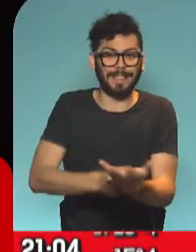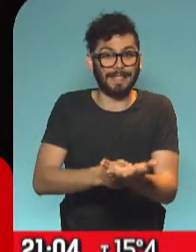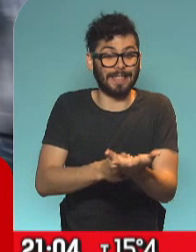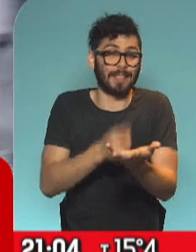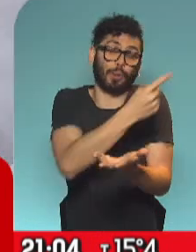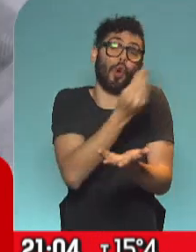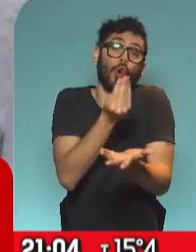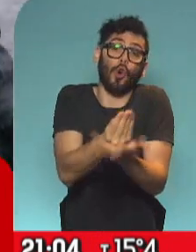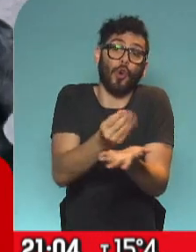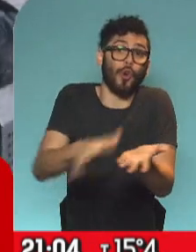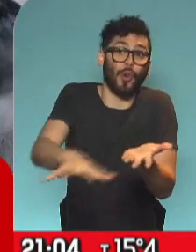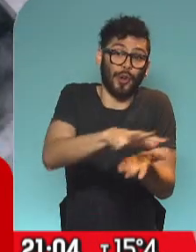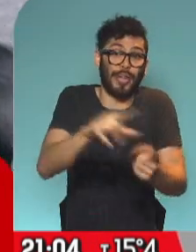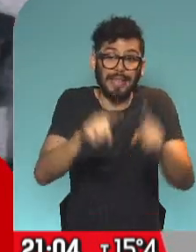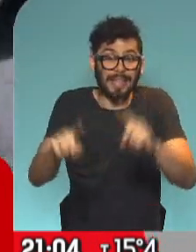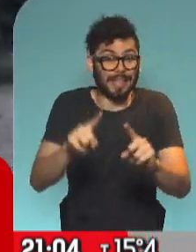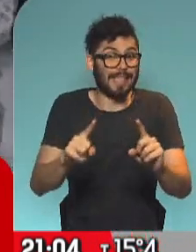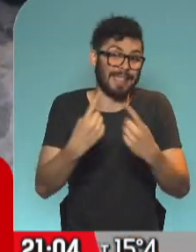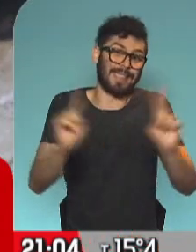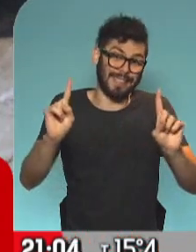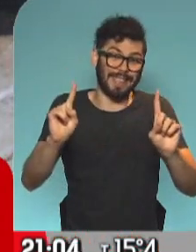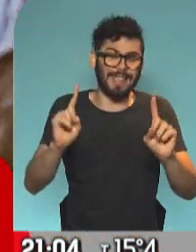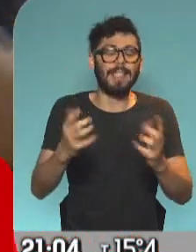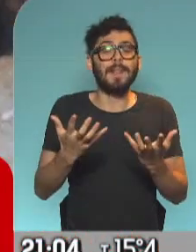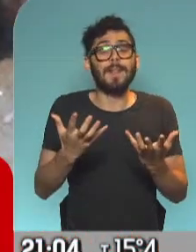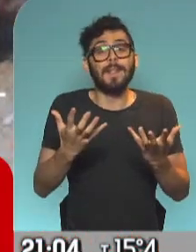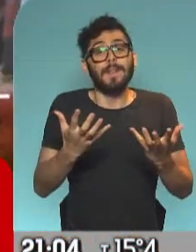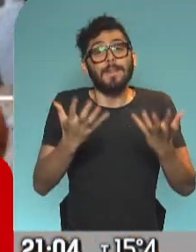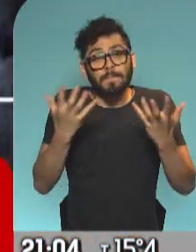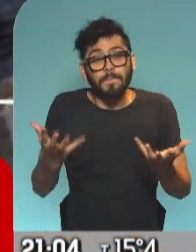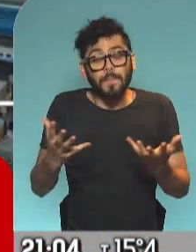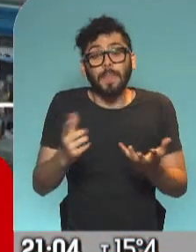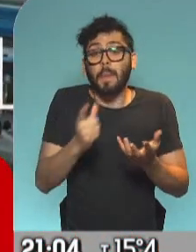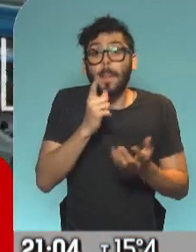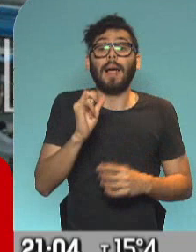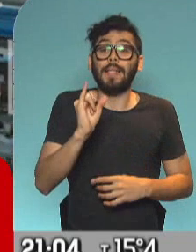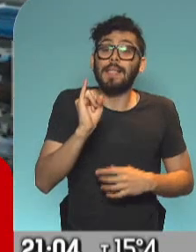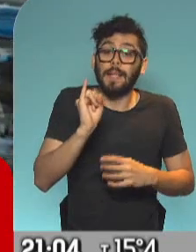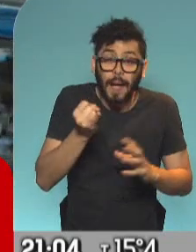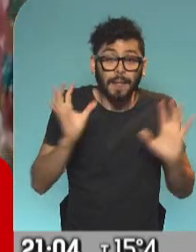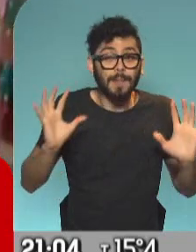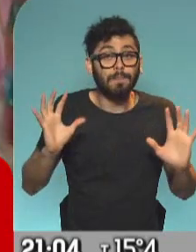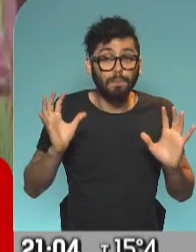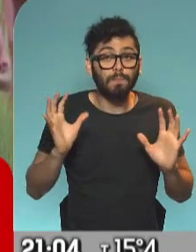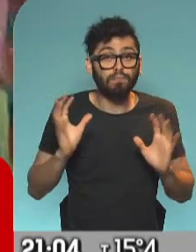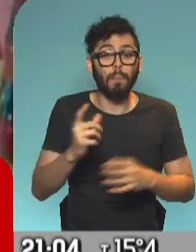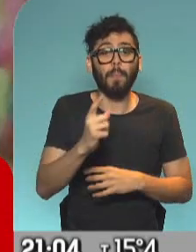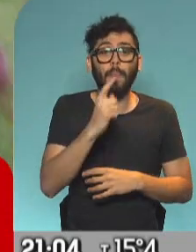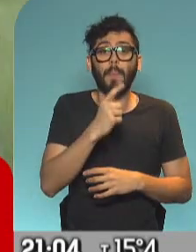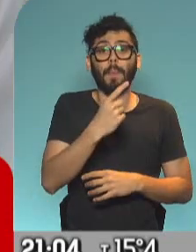donde le toca hoy jugar, digamos, ¿no? Entonces, en ese sentido, sí, me parece que hay una